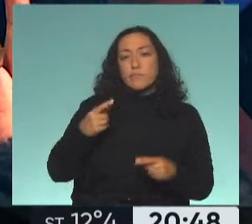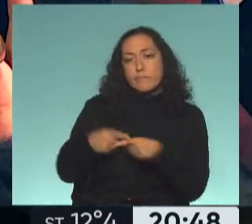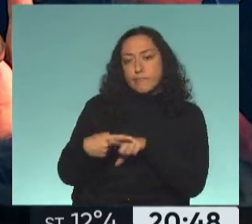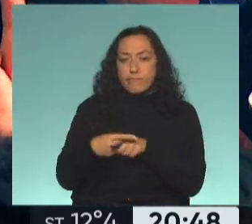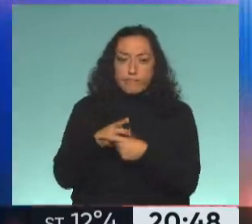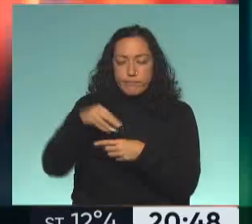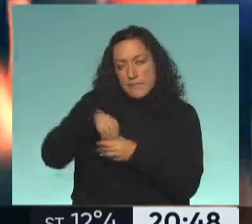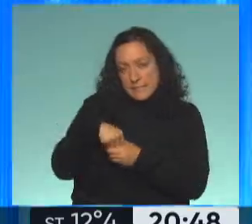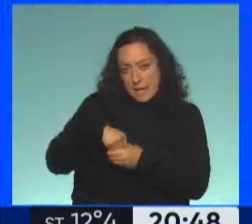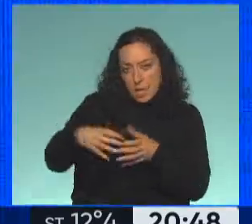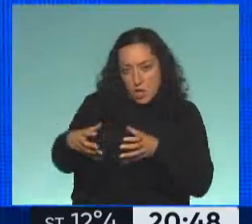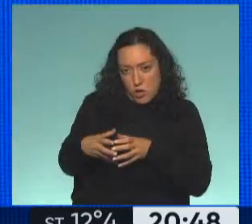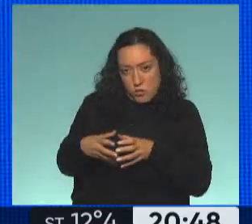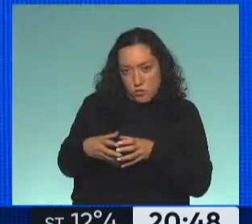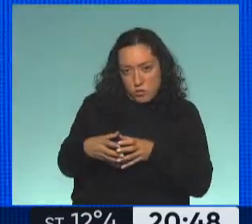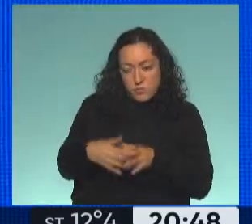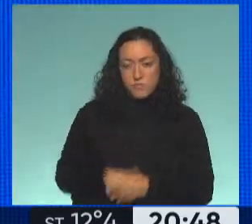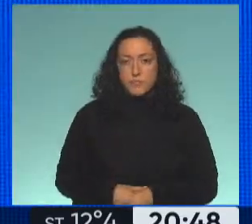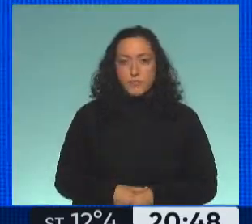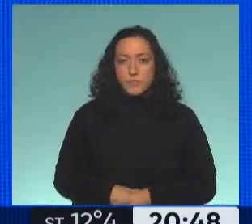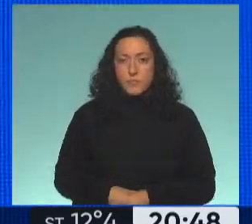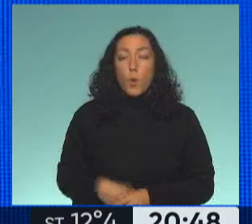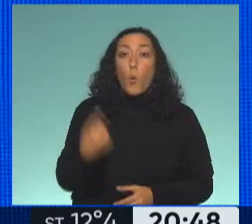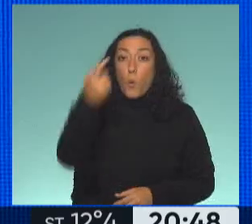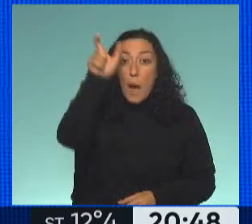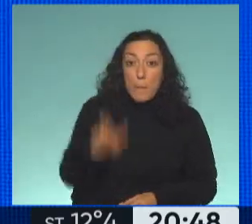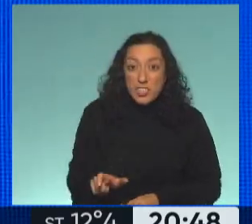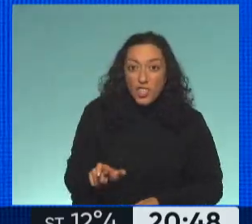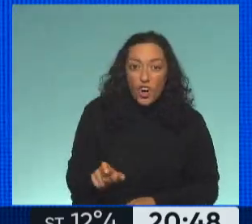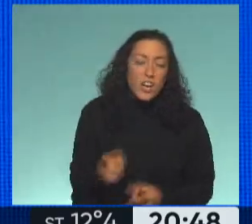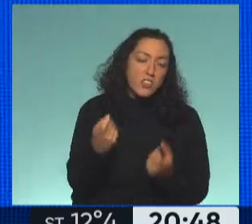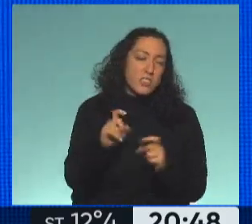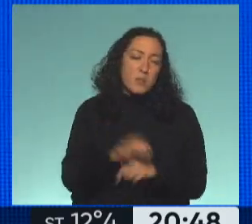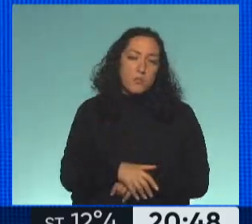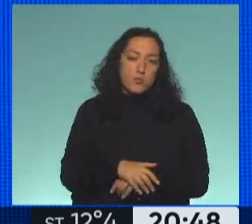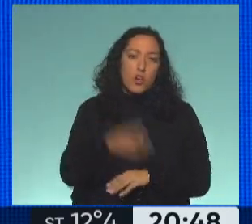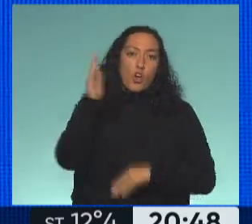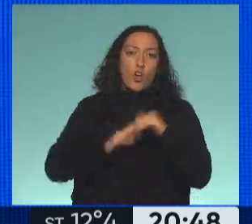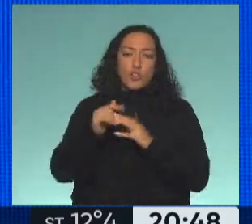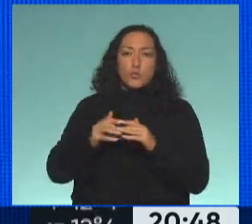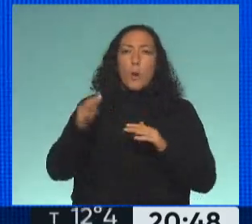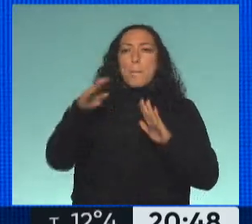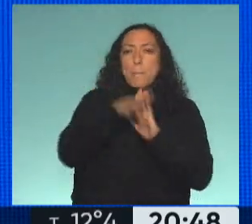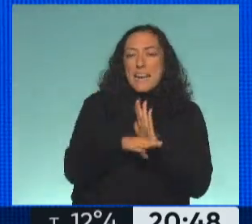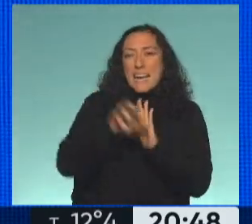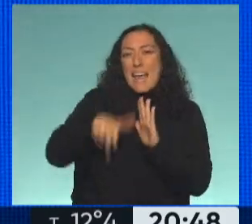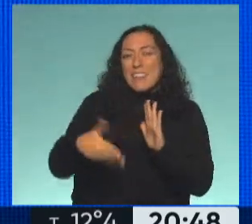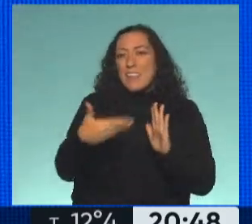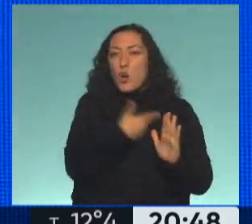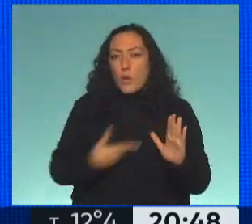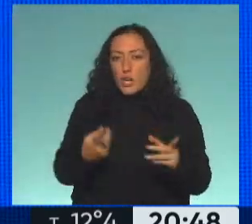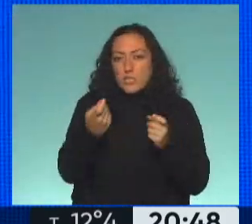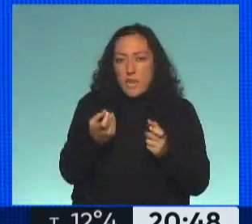discusiones internas. No se trata de una persona, es necesario volver a construir programas de gobierno.